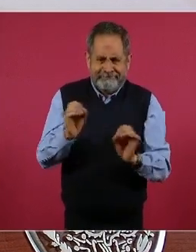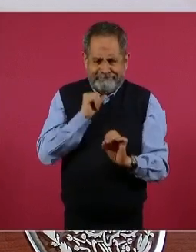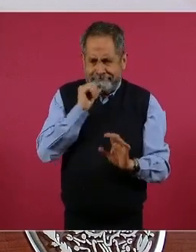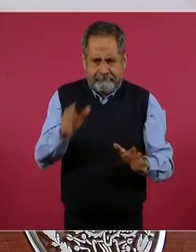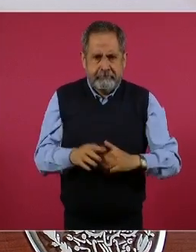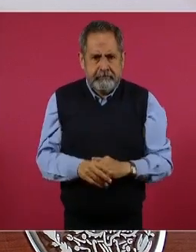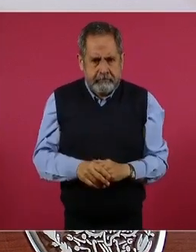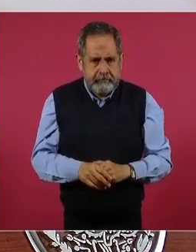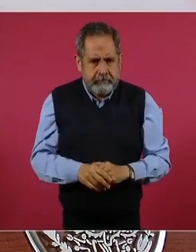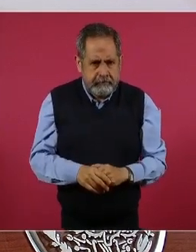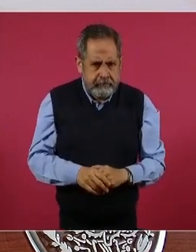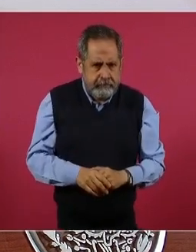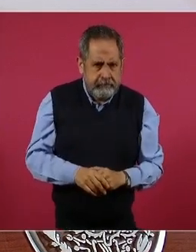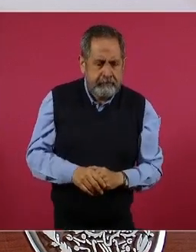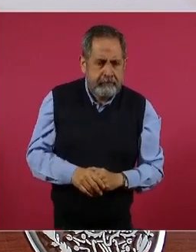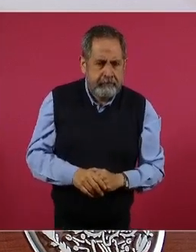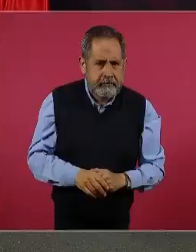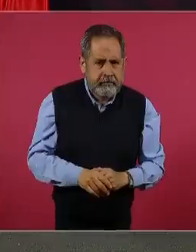Sí se está